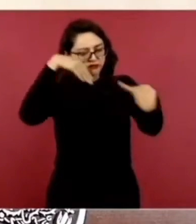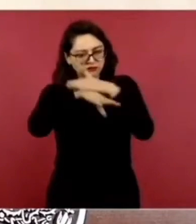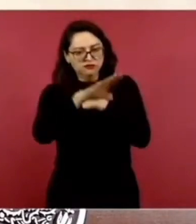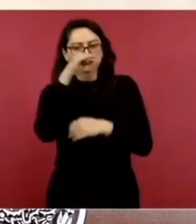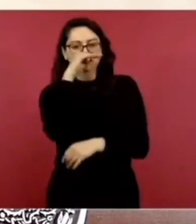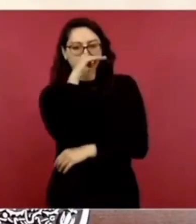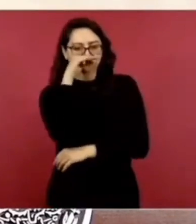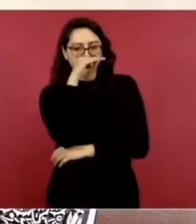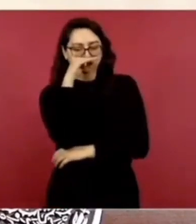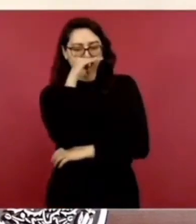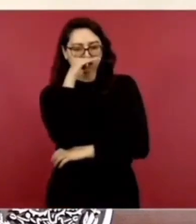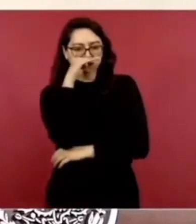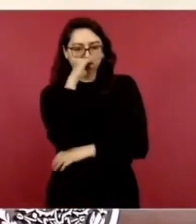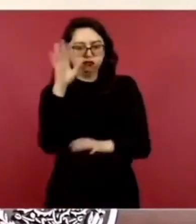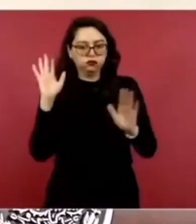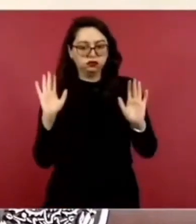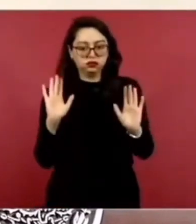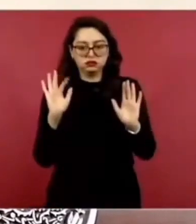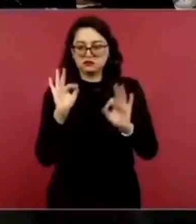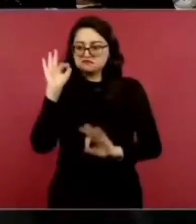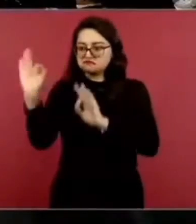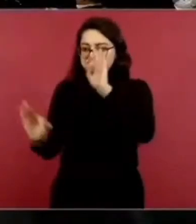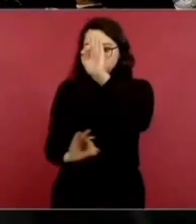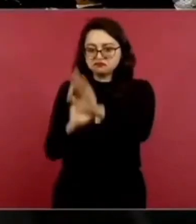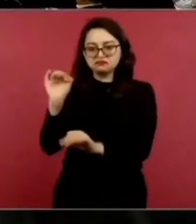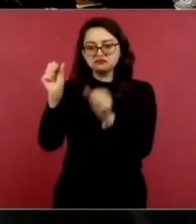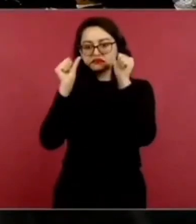y llegar a un hospital, ser atendido,